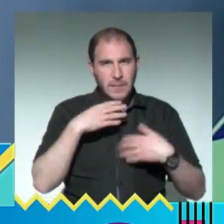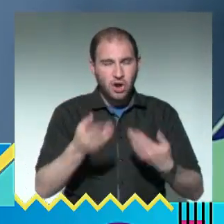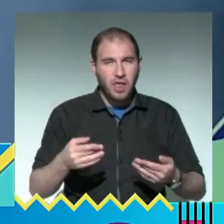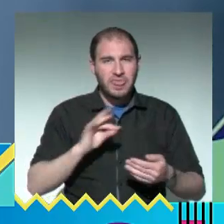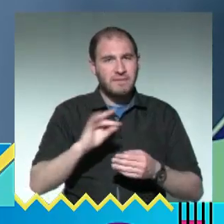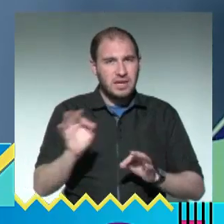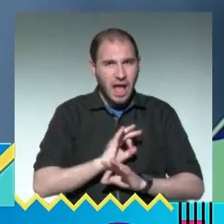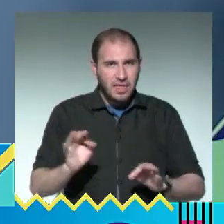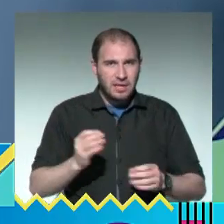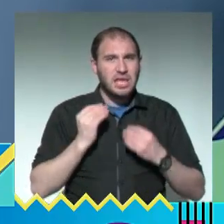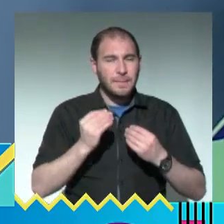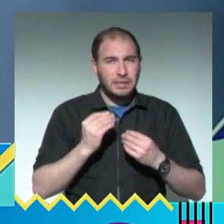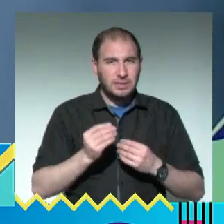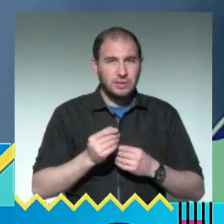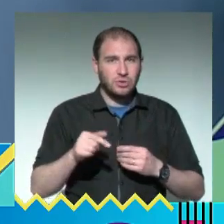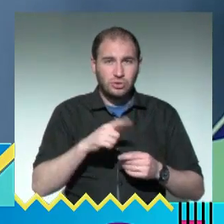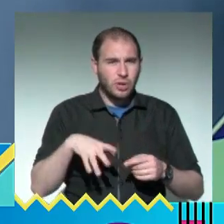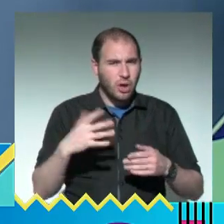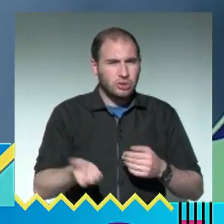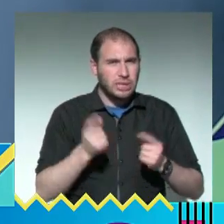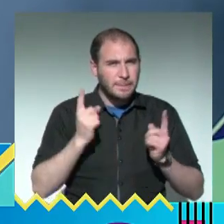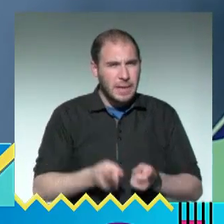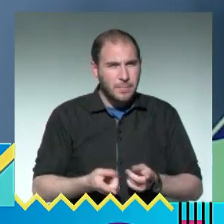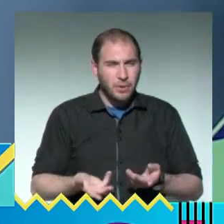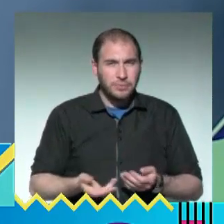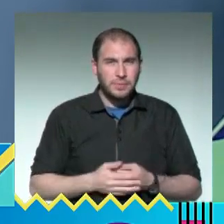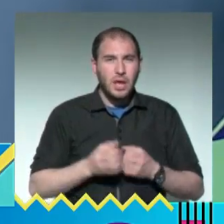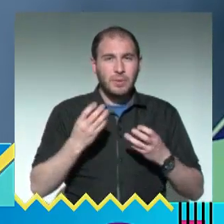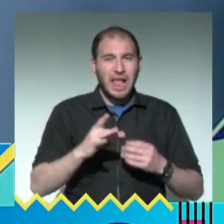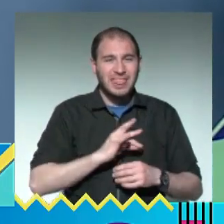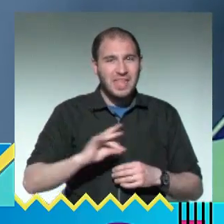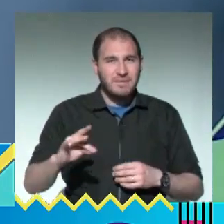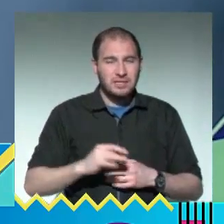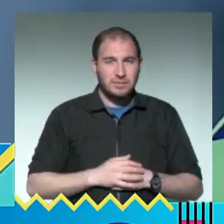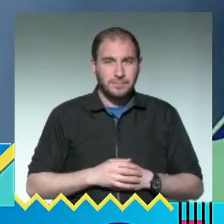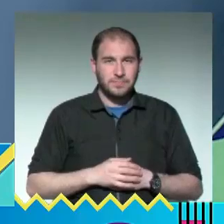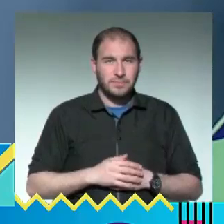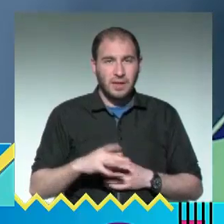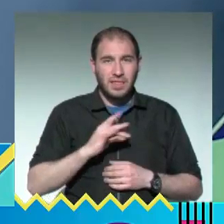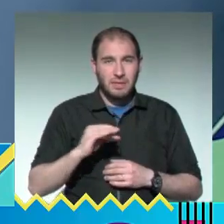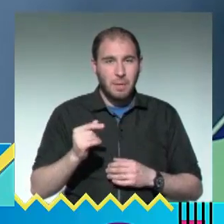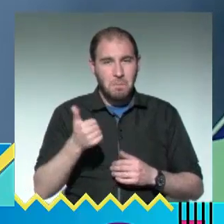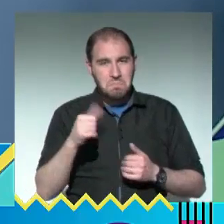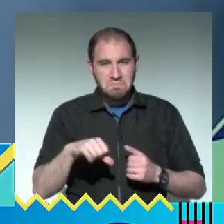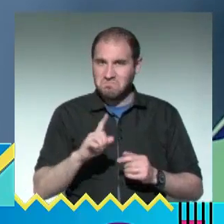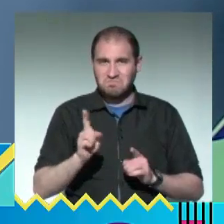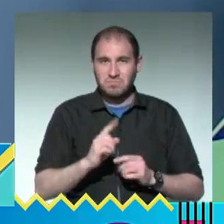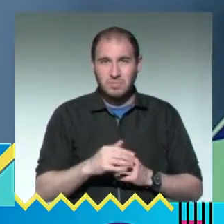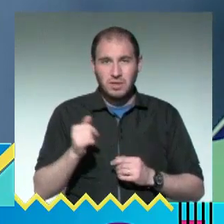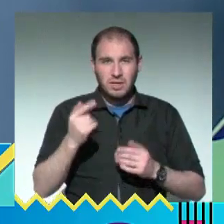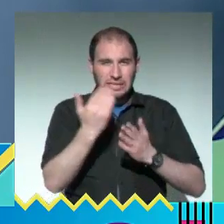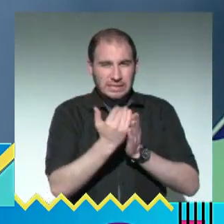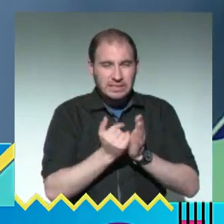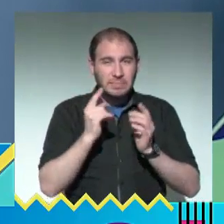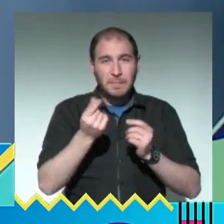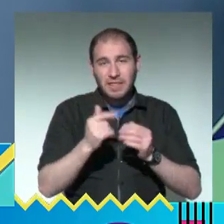déficit primario, ¿qué va a pasar? ¿Vamos a tener estos mismos resultados? Porque el déficit en sí no es ni malo ni bueno, digamos, hay que desmenuzar igual